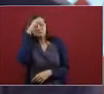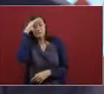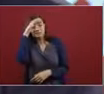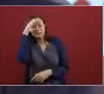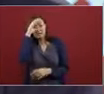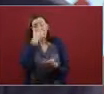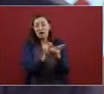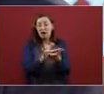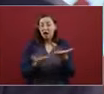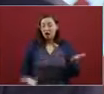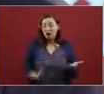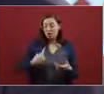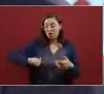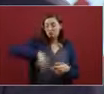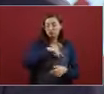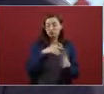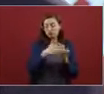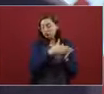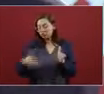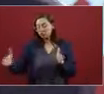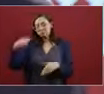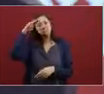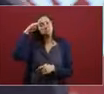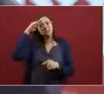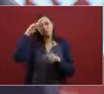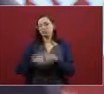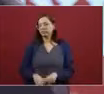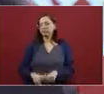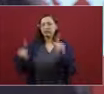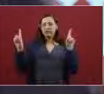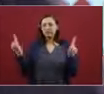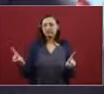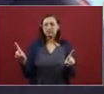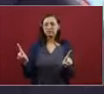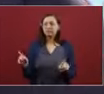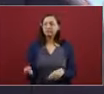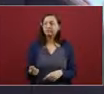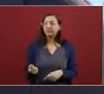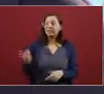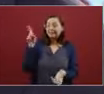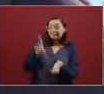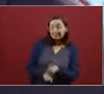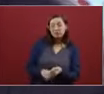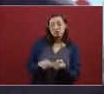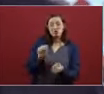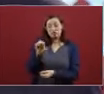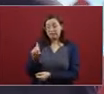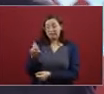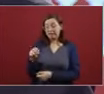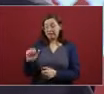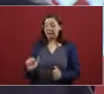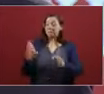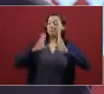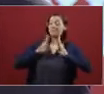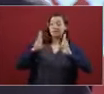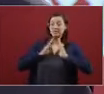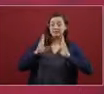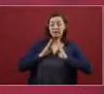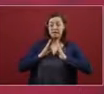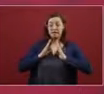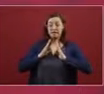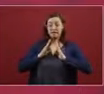Nosotros sostenemos que si un miembro del ejército o